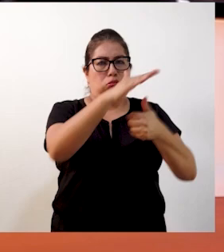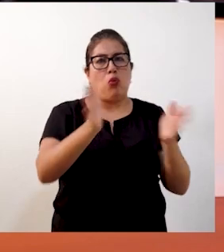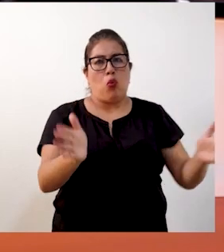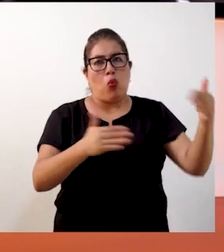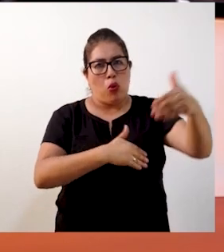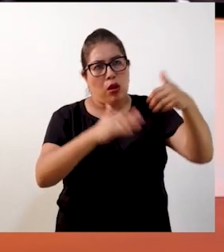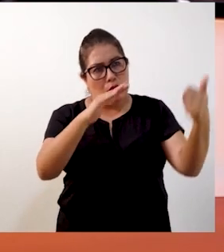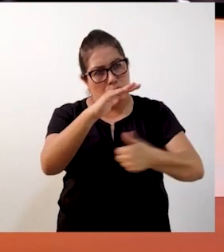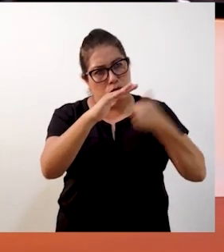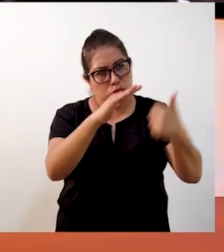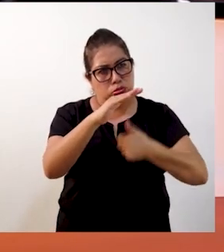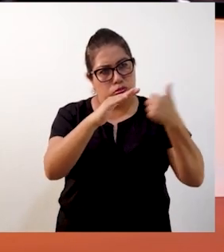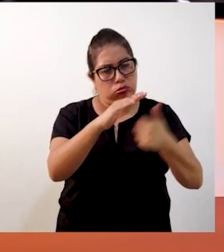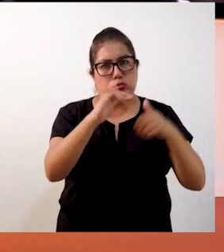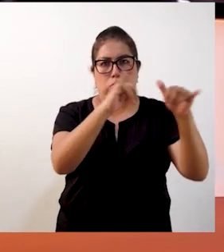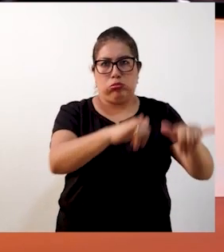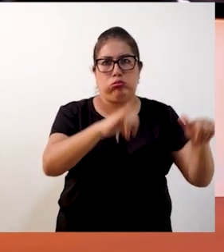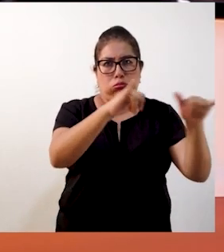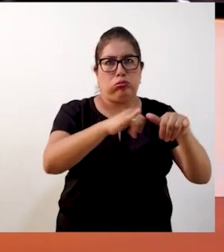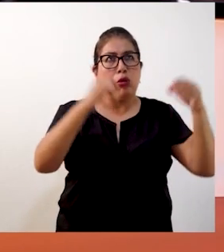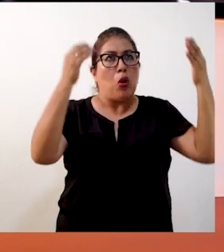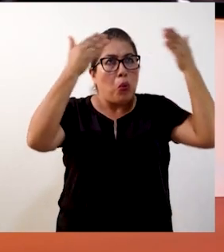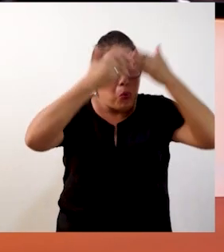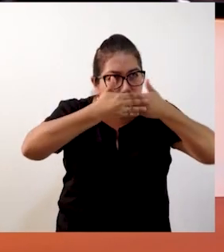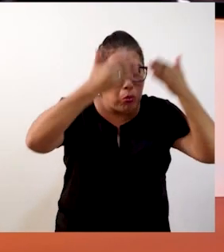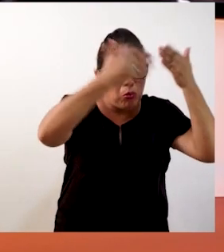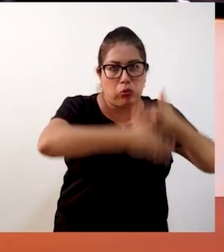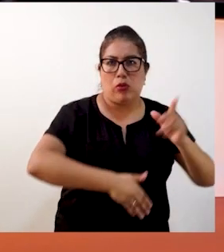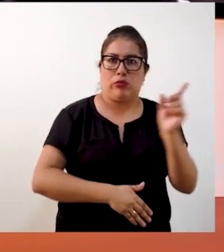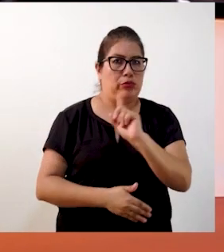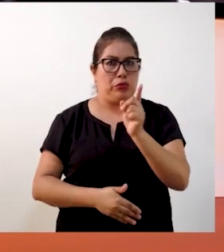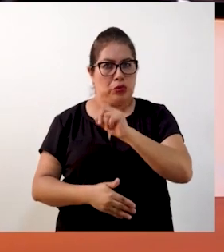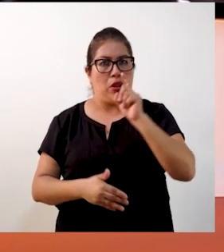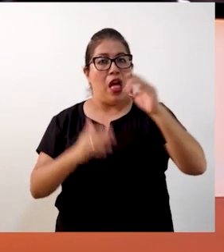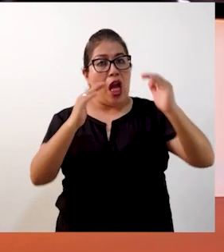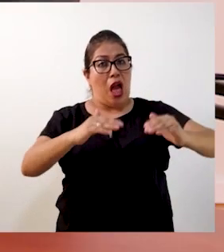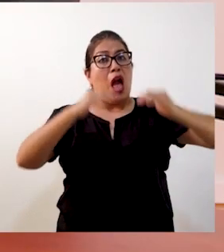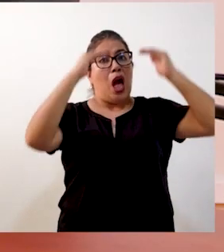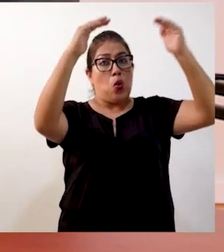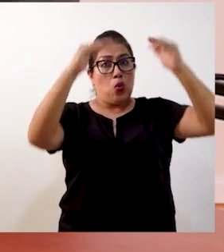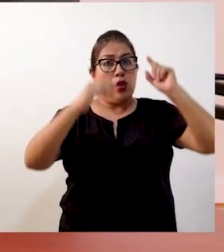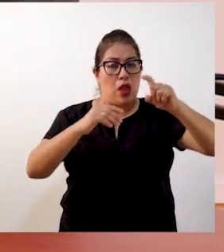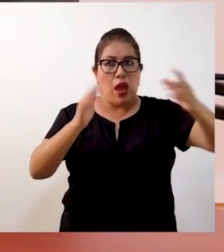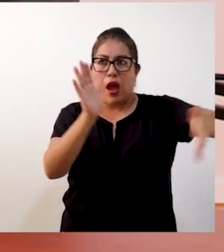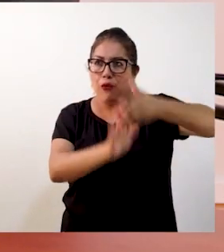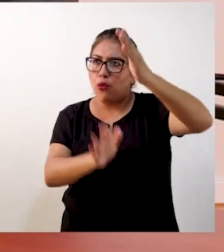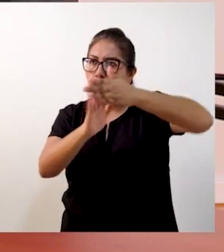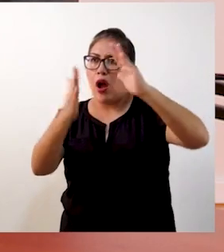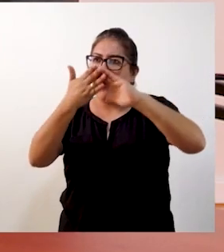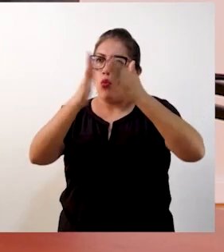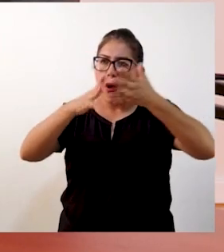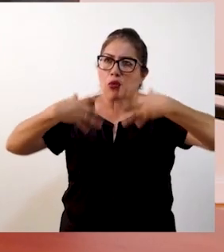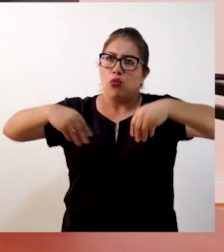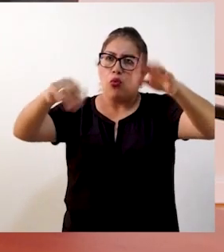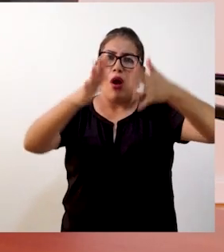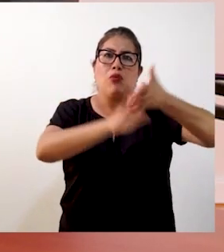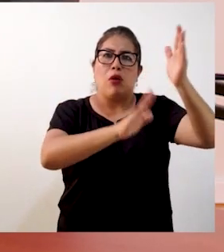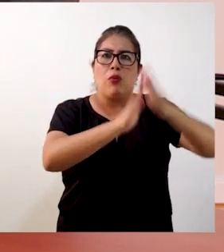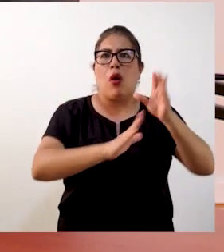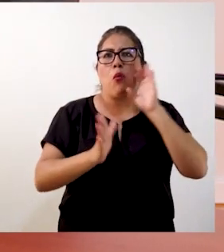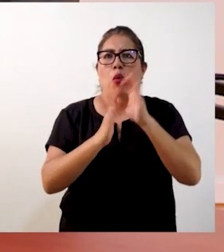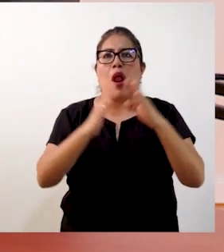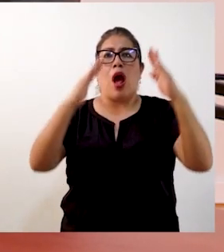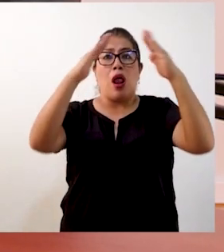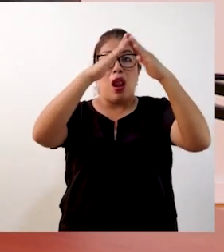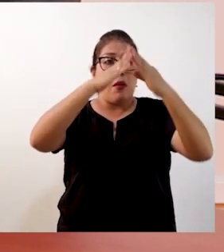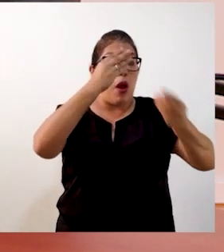de 4 paredes y con poca luz y ventilación. Que el adulto mayor salga a la comunidad. A veces hacen una fiesta,